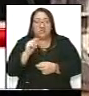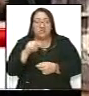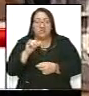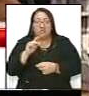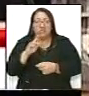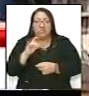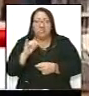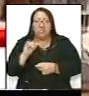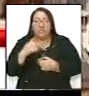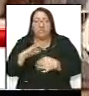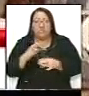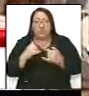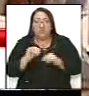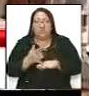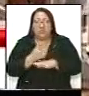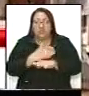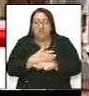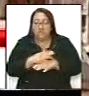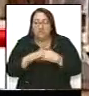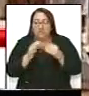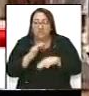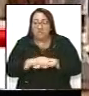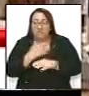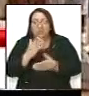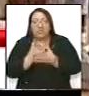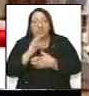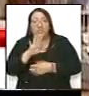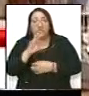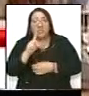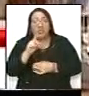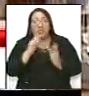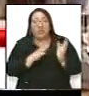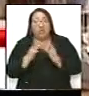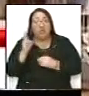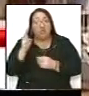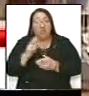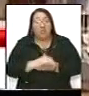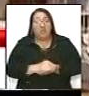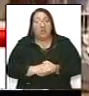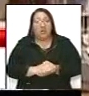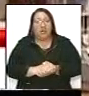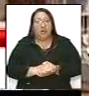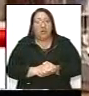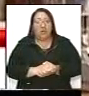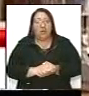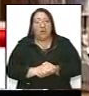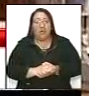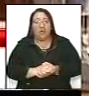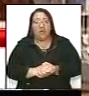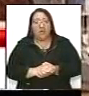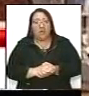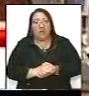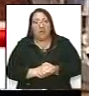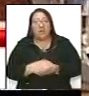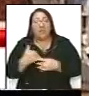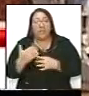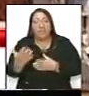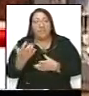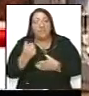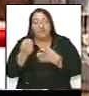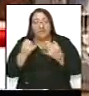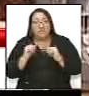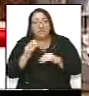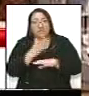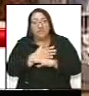ya informado respecto del déficit de 51 plazas docentes en Pichari Quimbiri, ha recibido un